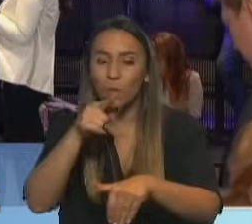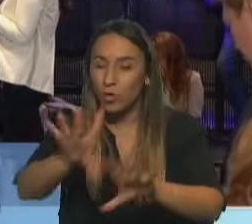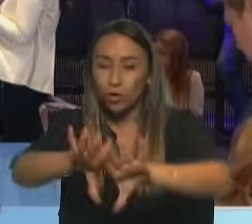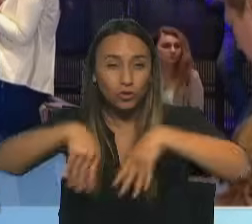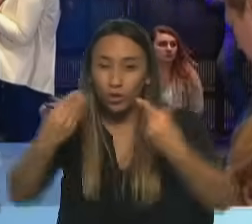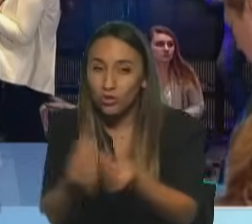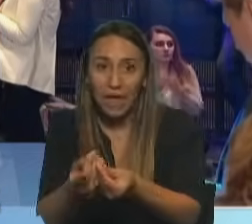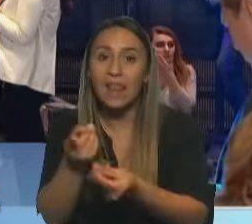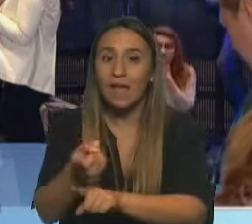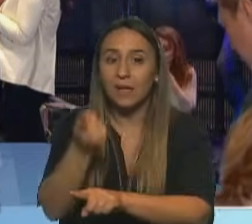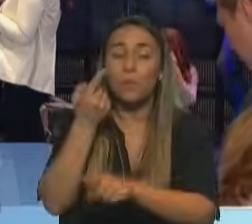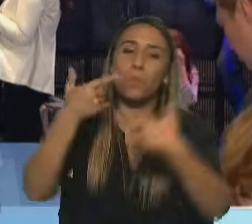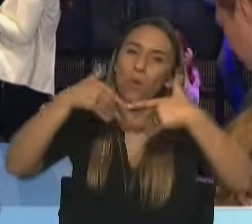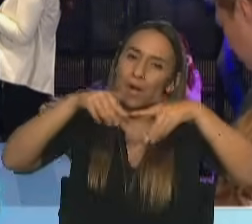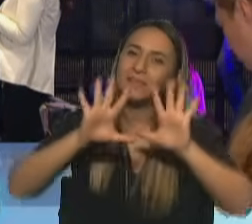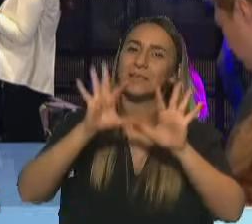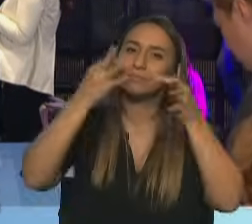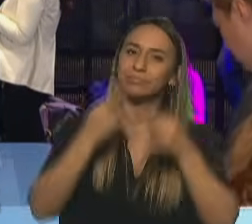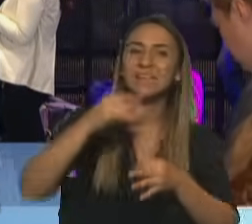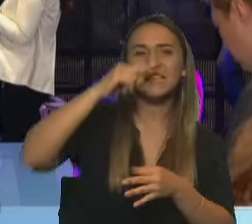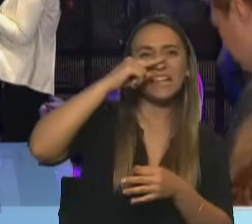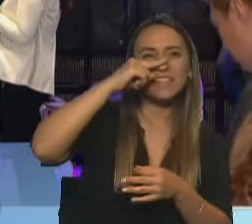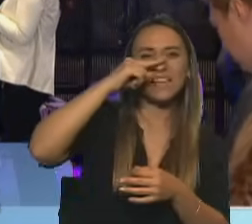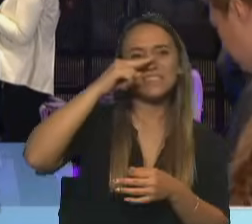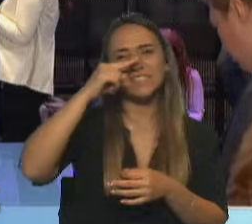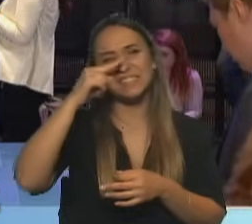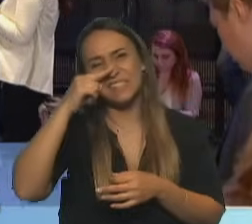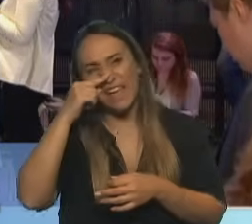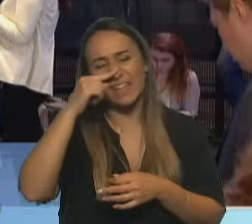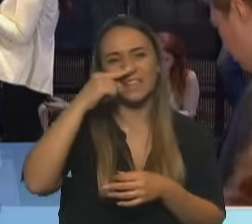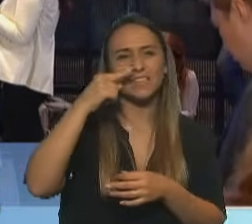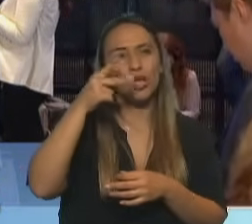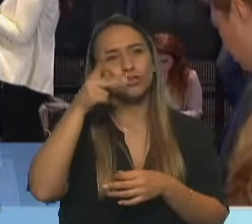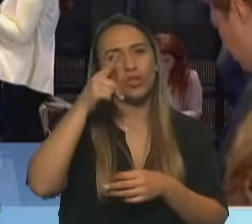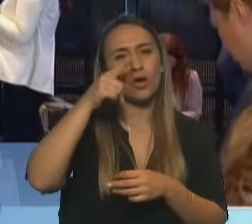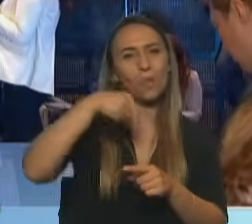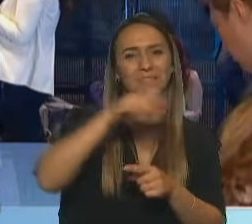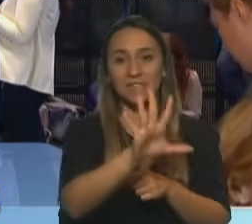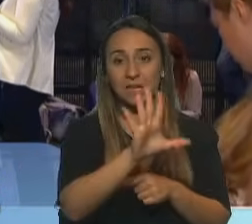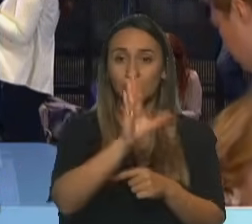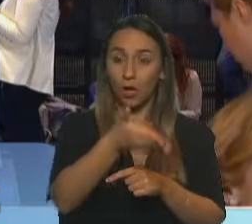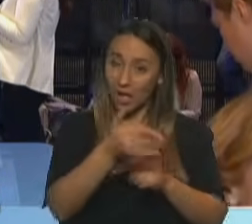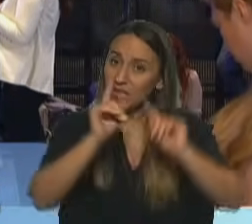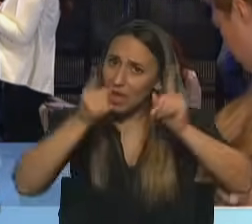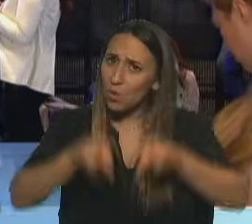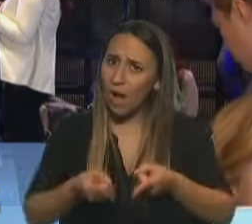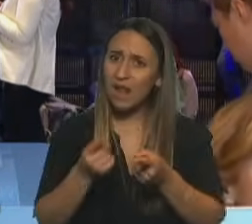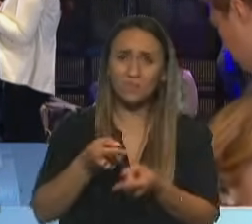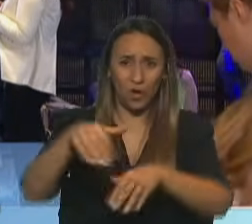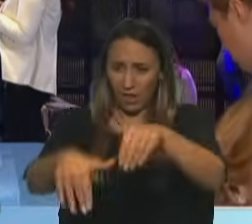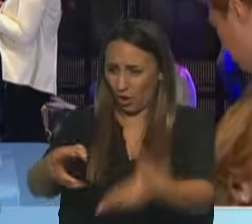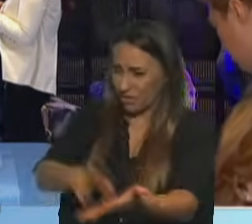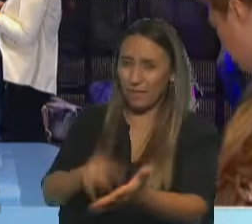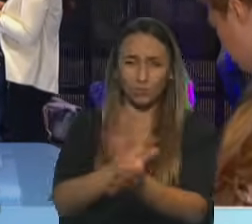ampliar poquito más. a un 77,5%, 78%. Que igual es bajo para un balotaje en balotaje, términos exacto, históricos, sí. ¿no? El último había